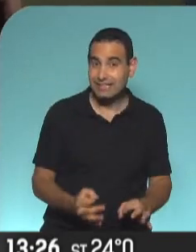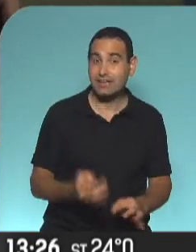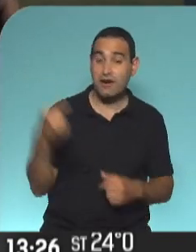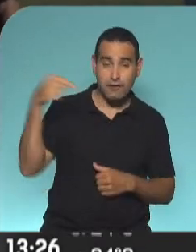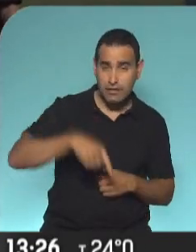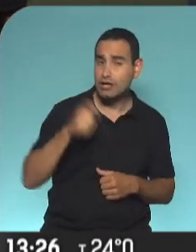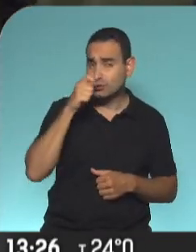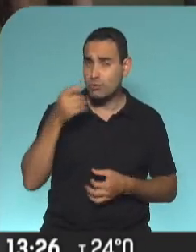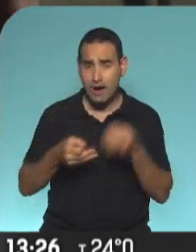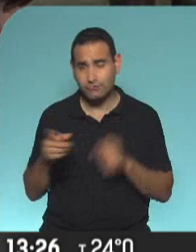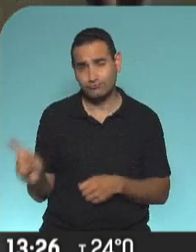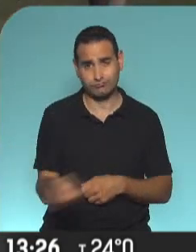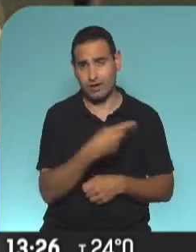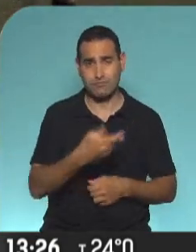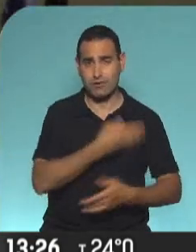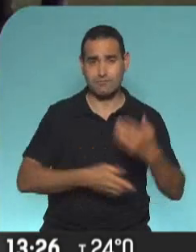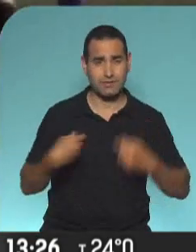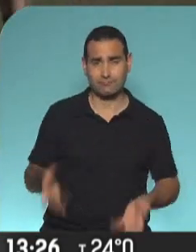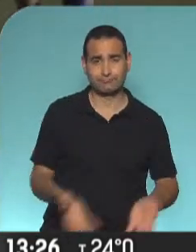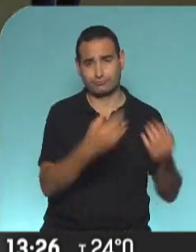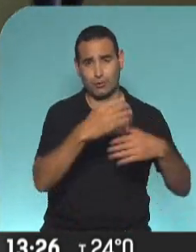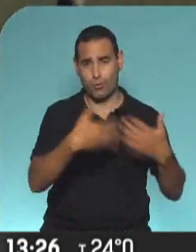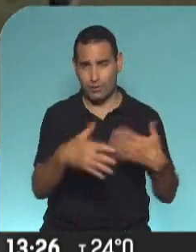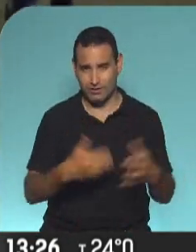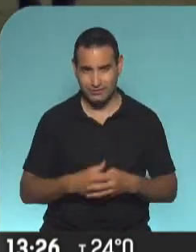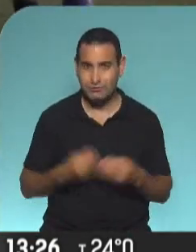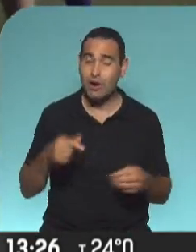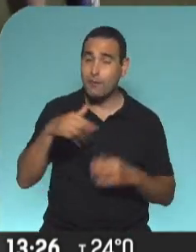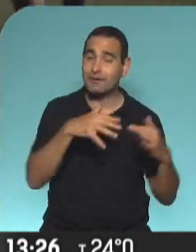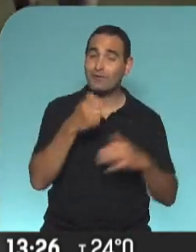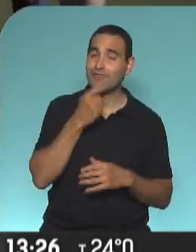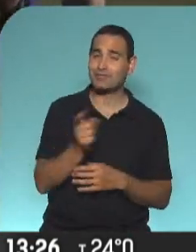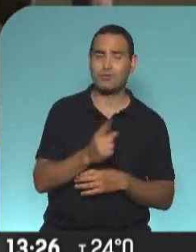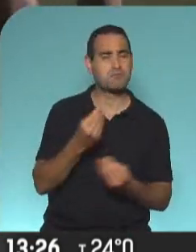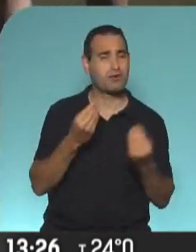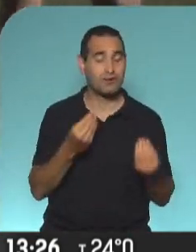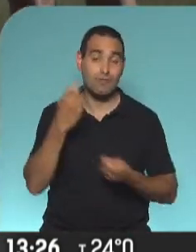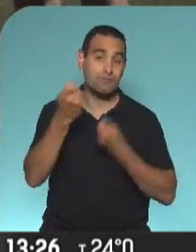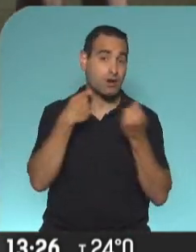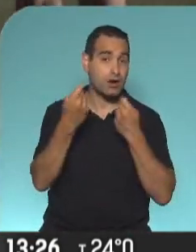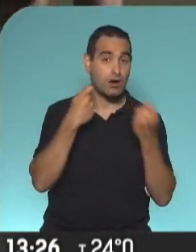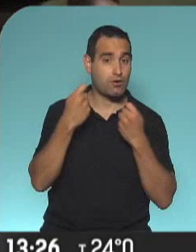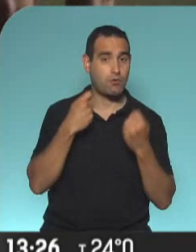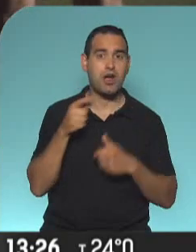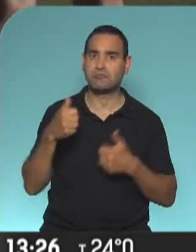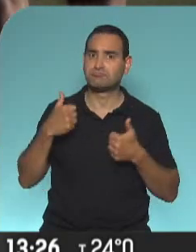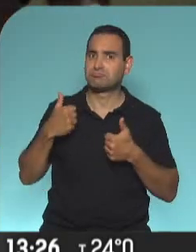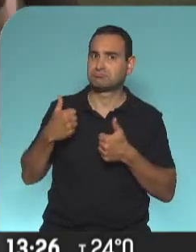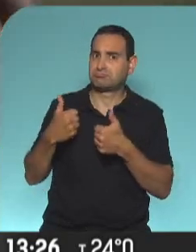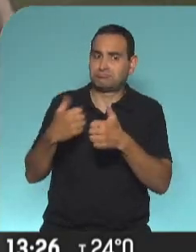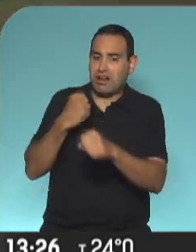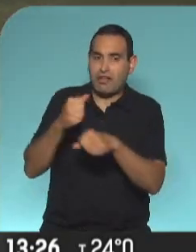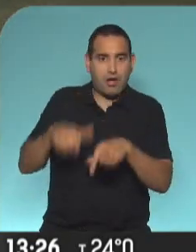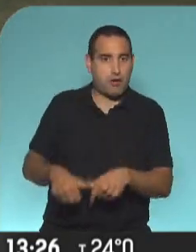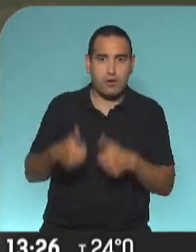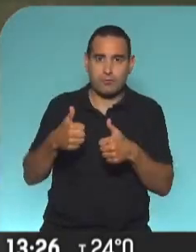lo hisoparon adentro, camiseta y a jugar. Bueno, ¿por qué te digo que no es un partido fácil? Porque Paraguay está teniendo un buen funcionamiento